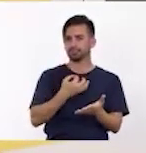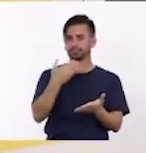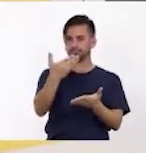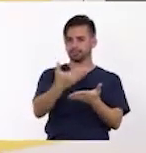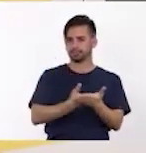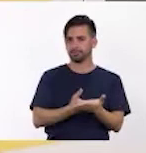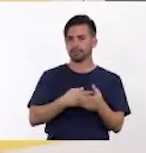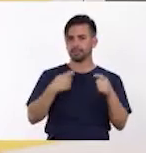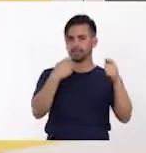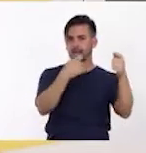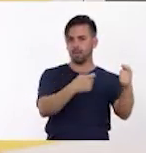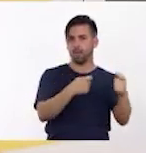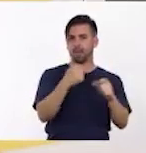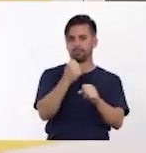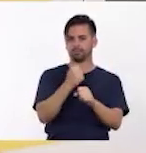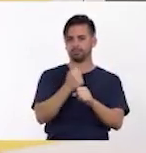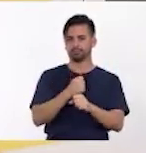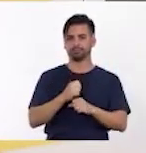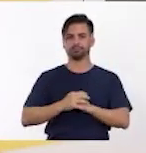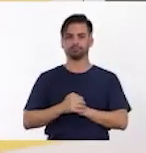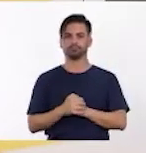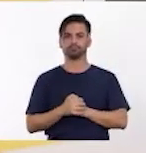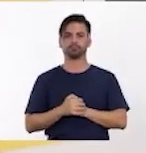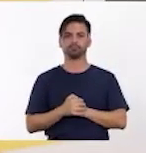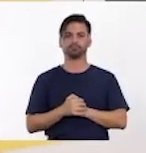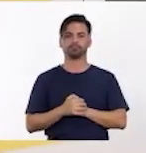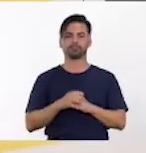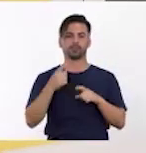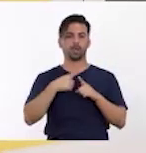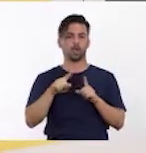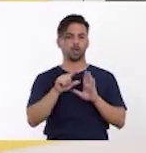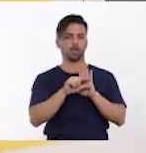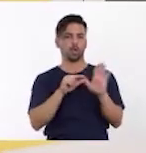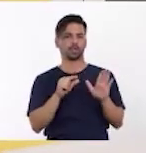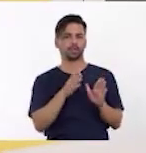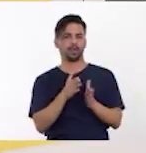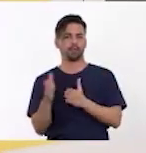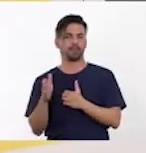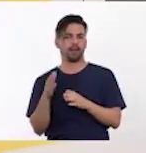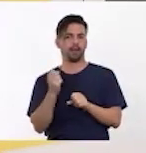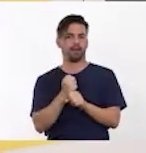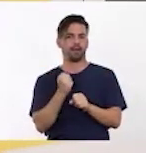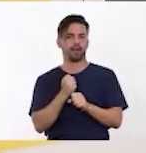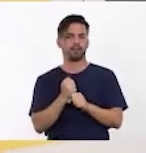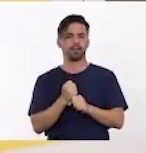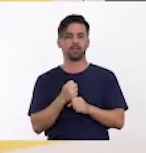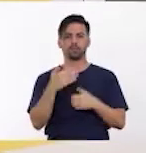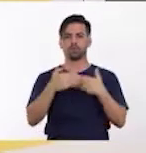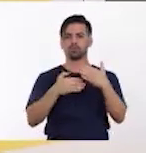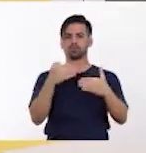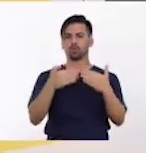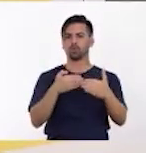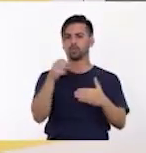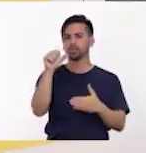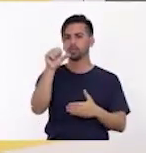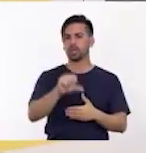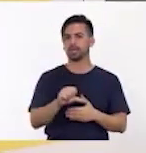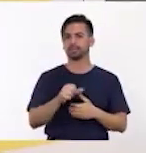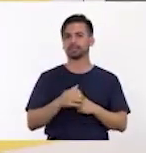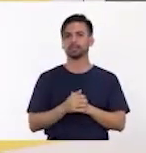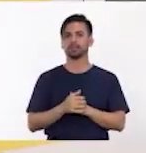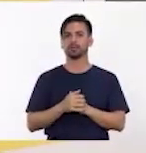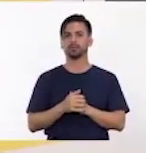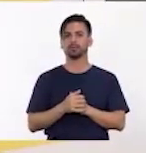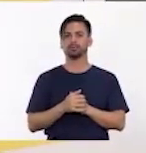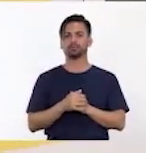estudiantes. El otro tema del cual estamos hablando, además del proceso dañino, cuando hablamos de la